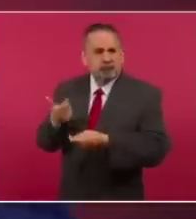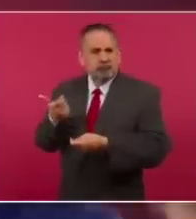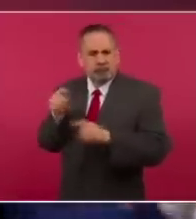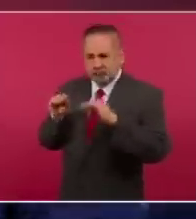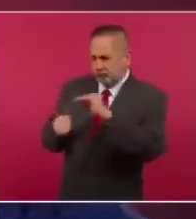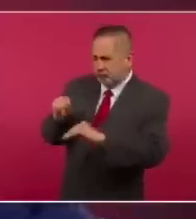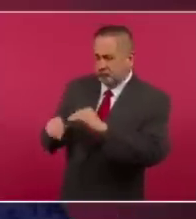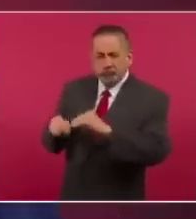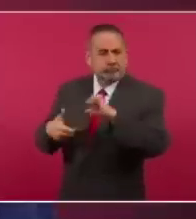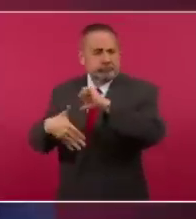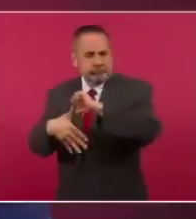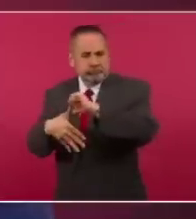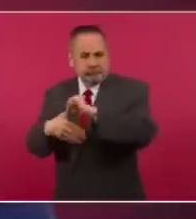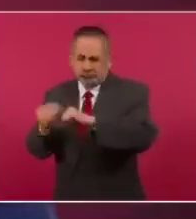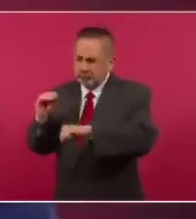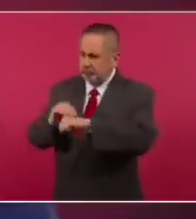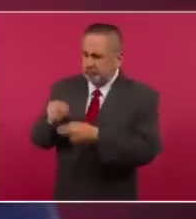con ese propósito.